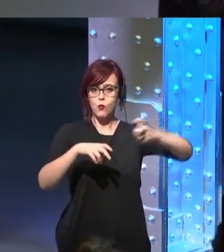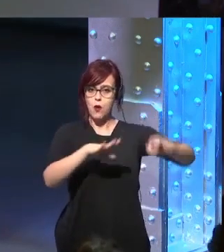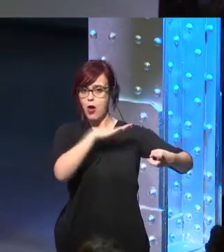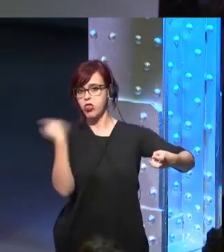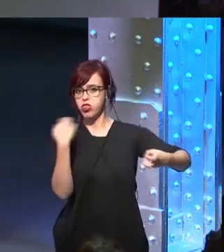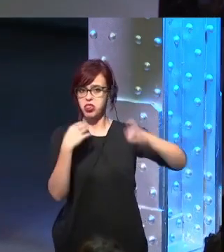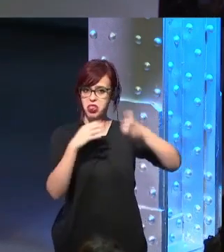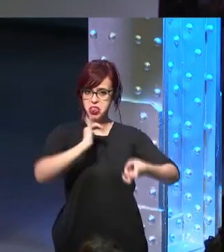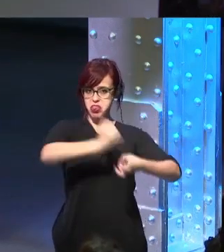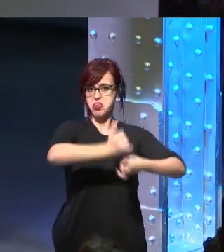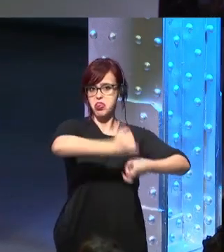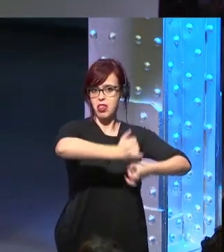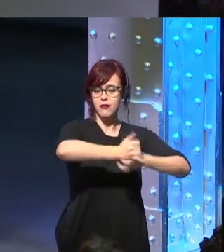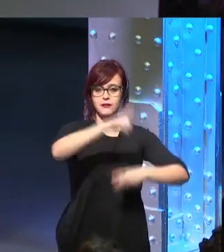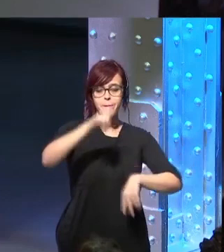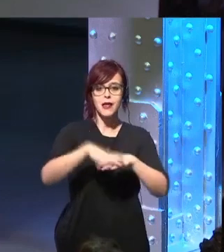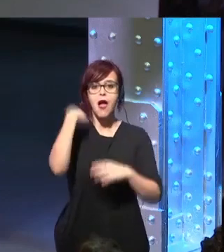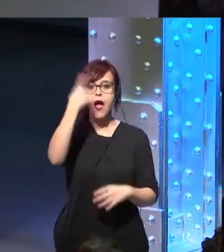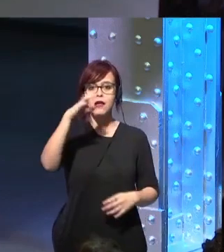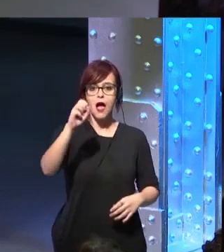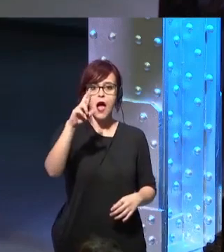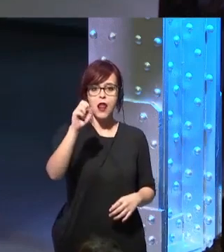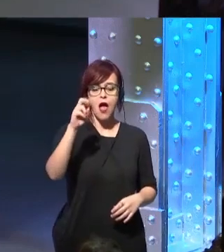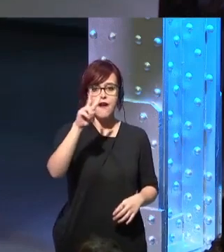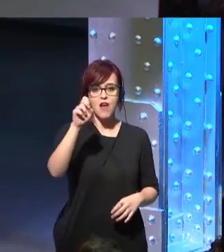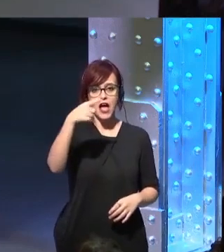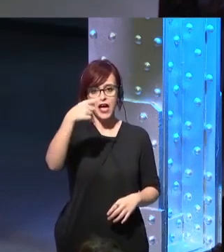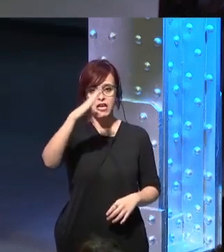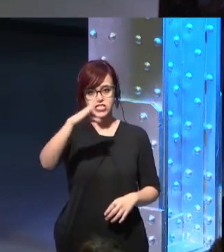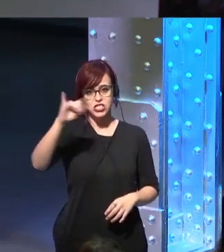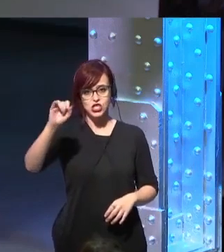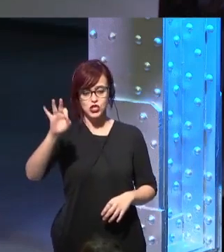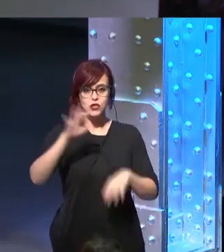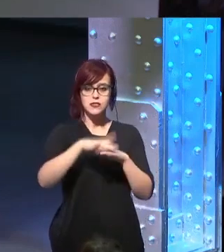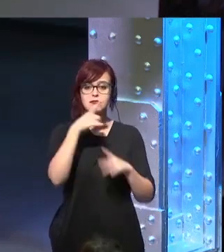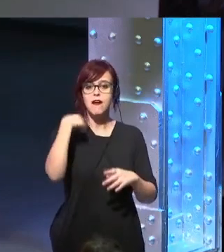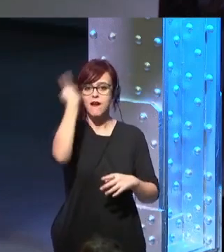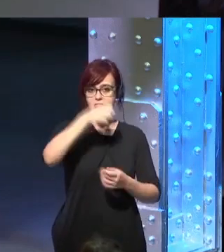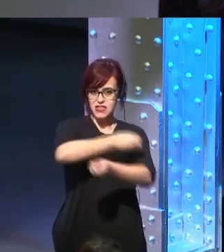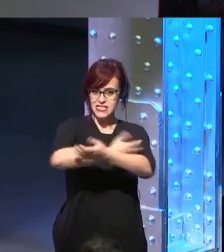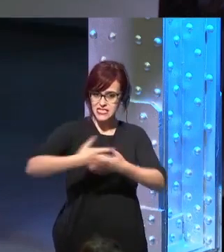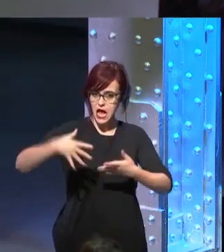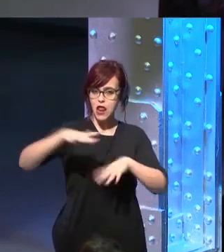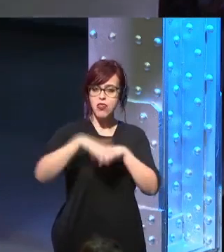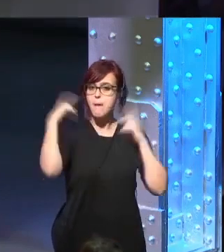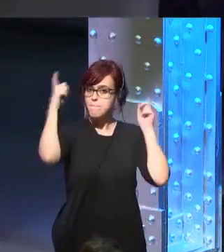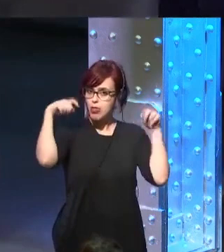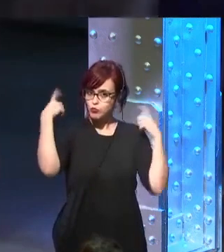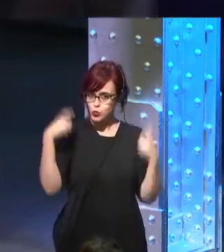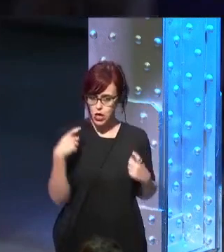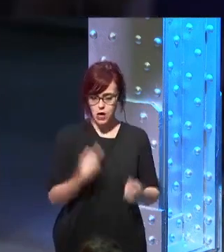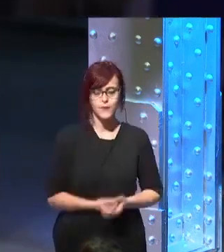también esta perturbadora imagen de Caravaggio de la cabeza sangrante de Medusa.